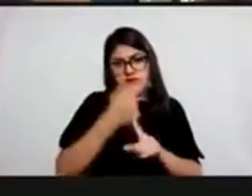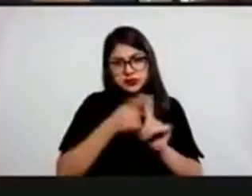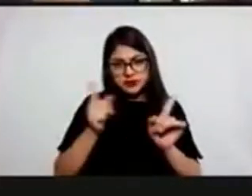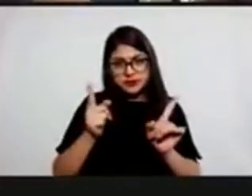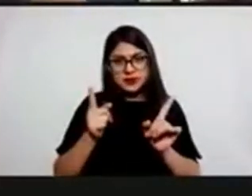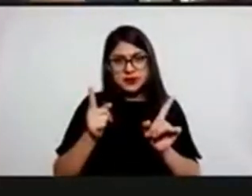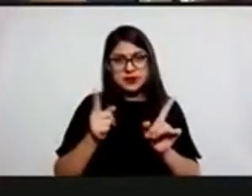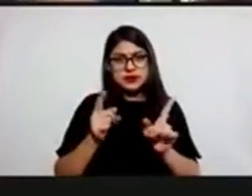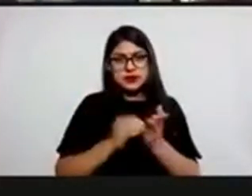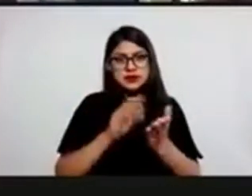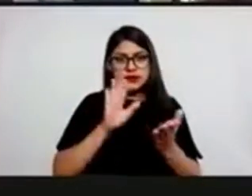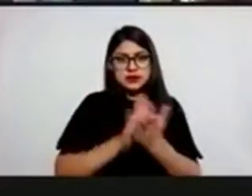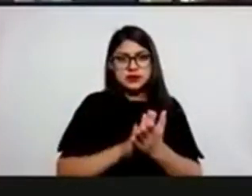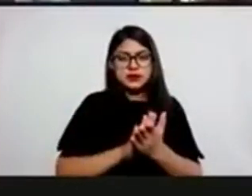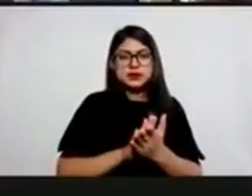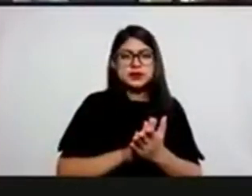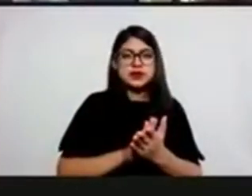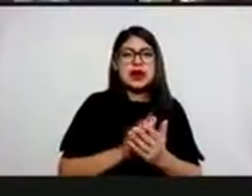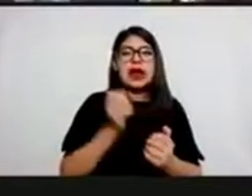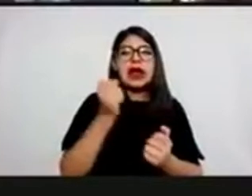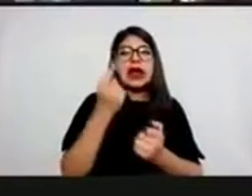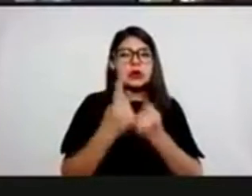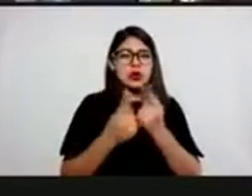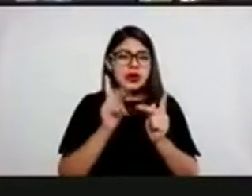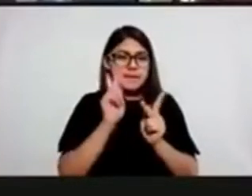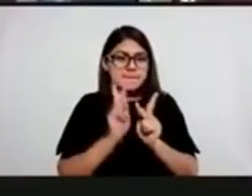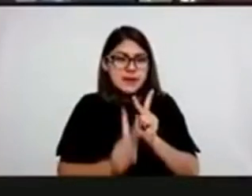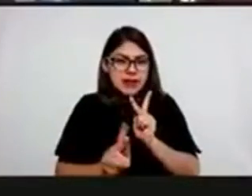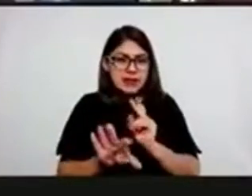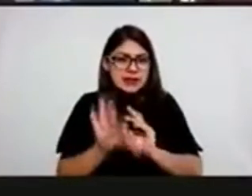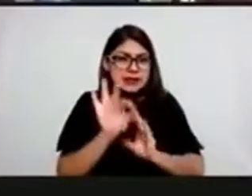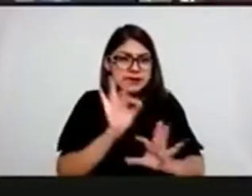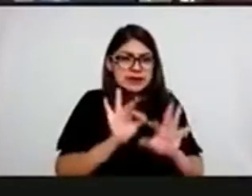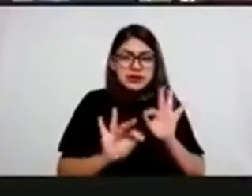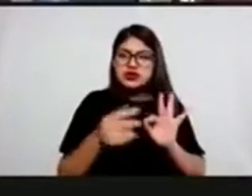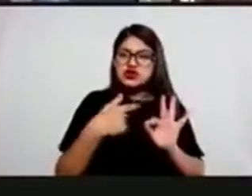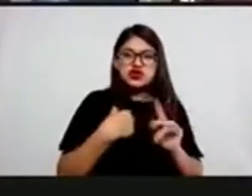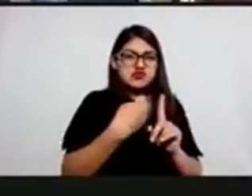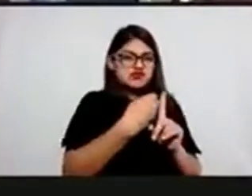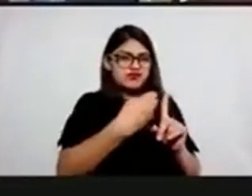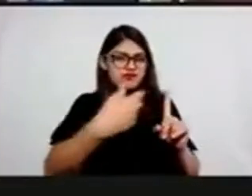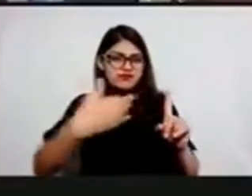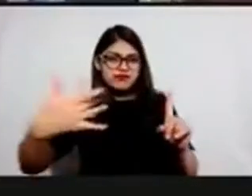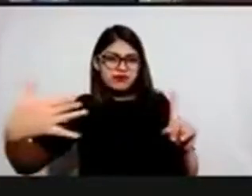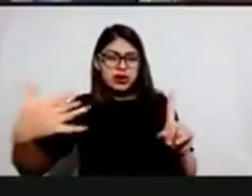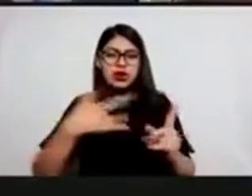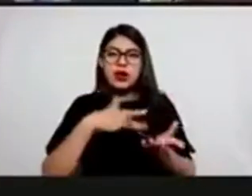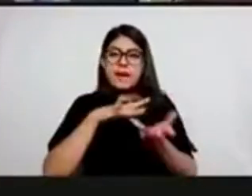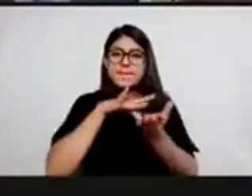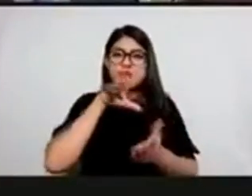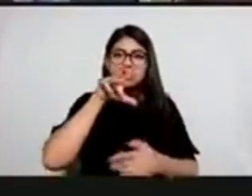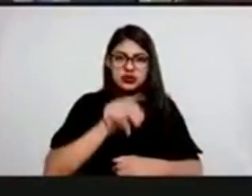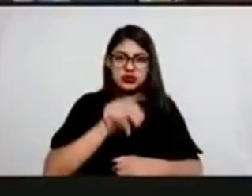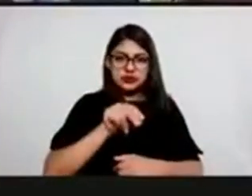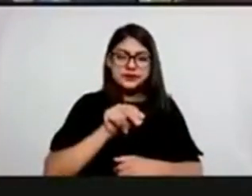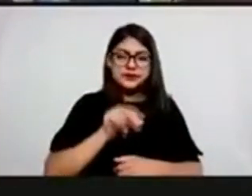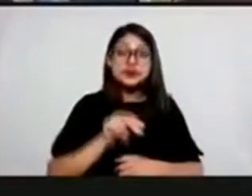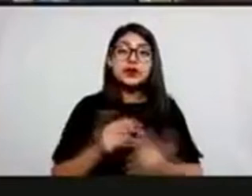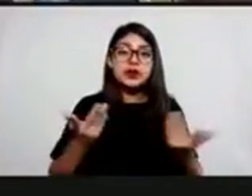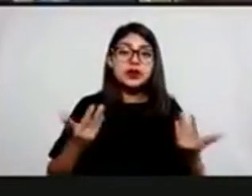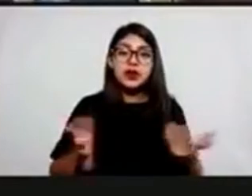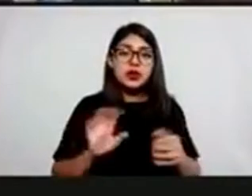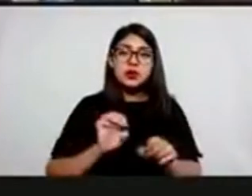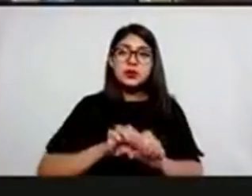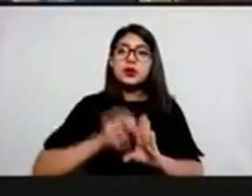no estar de acuerdo con alguna parte específicamente de la argumentación que sustenta la decisión. Específicamente comentaría